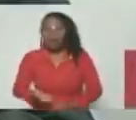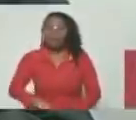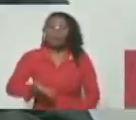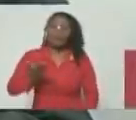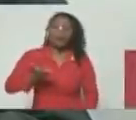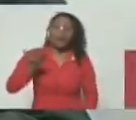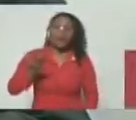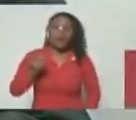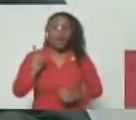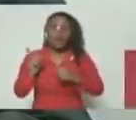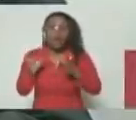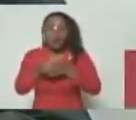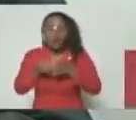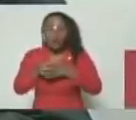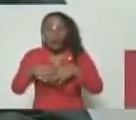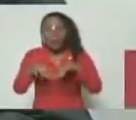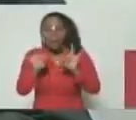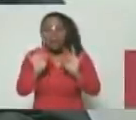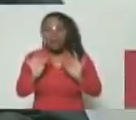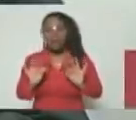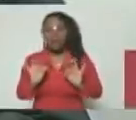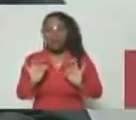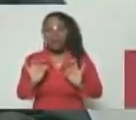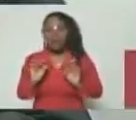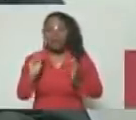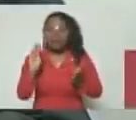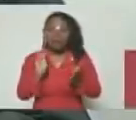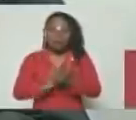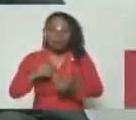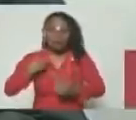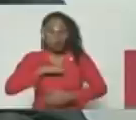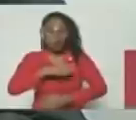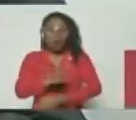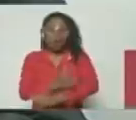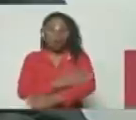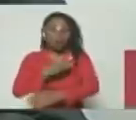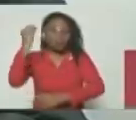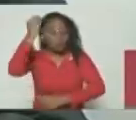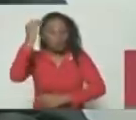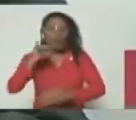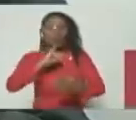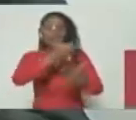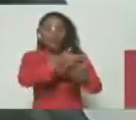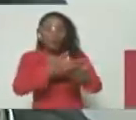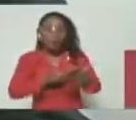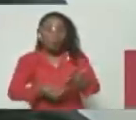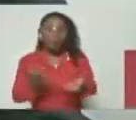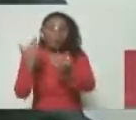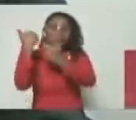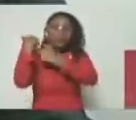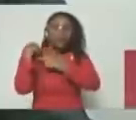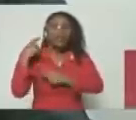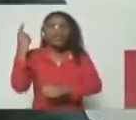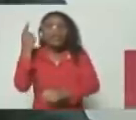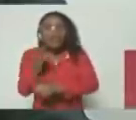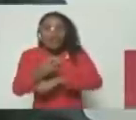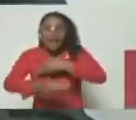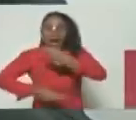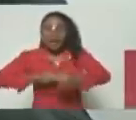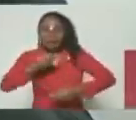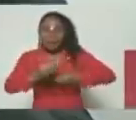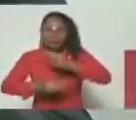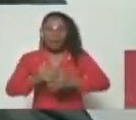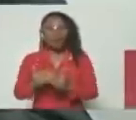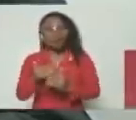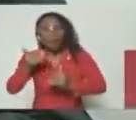para esta comisión especial, puesto que pensábamos antes de rendir el informe correspondiente que se debe rendir después